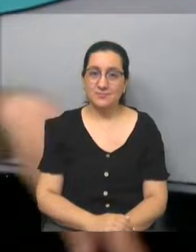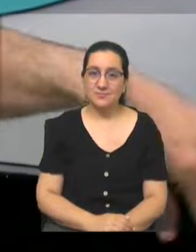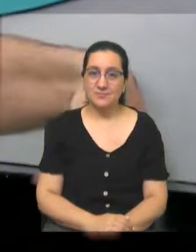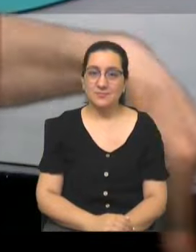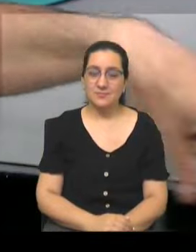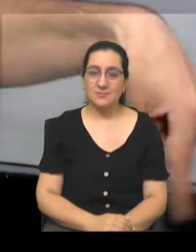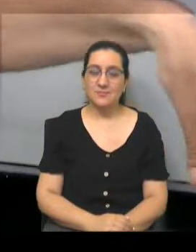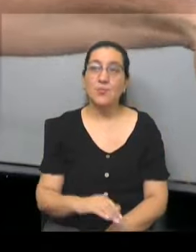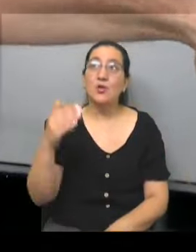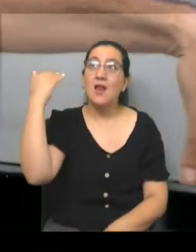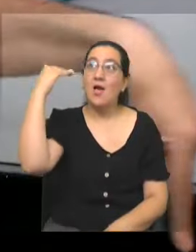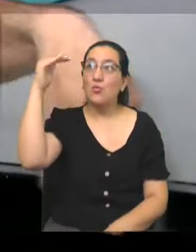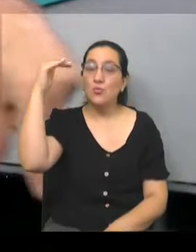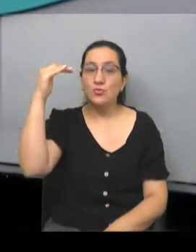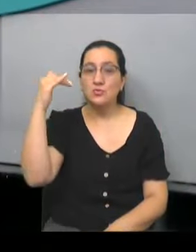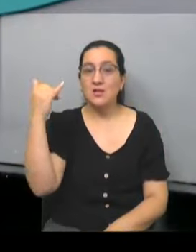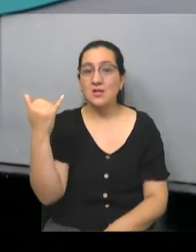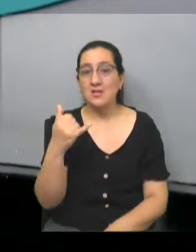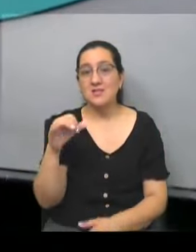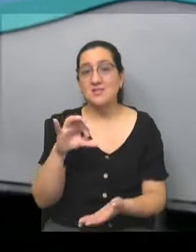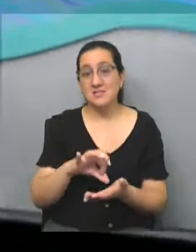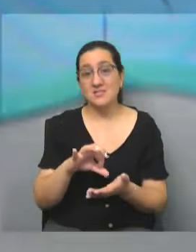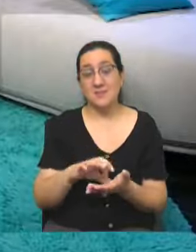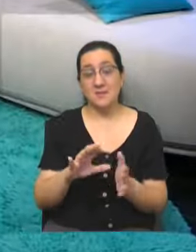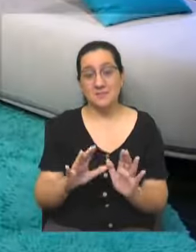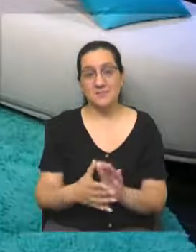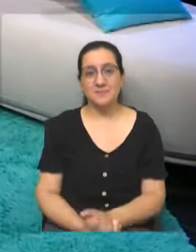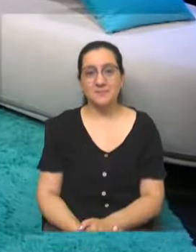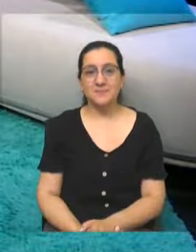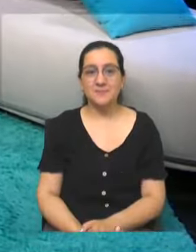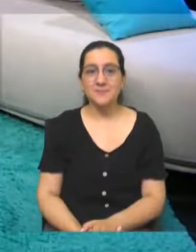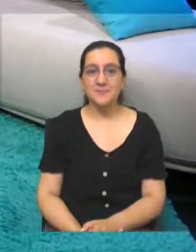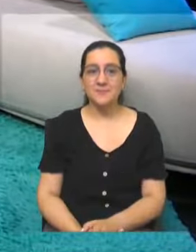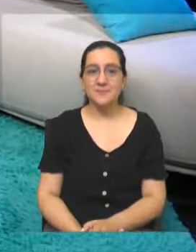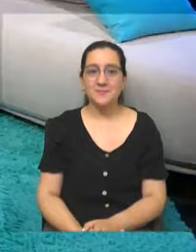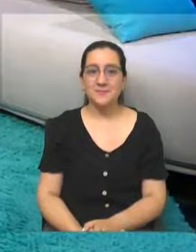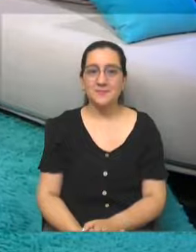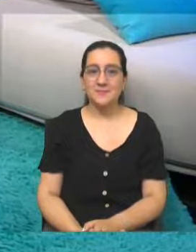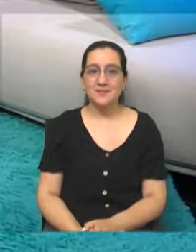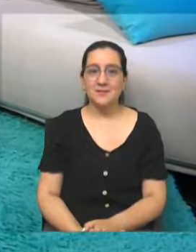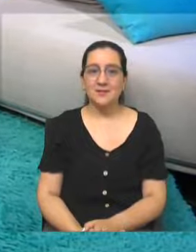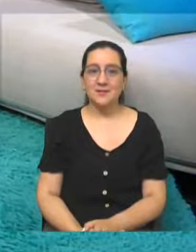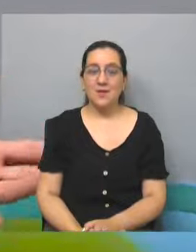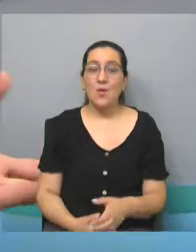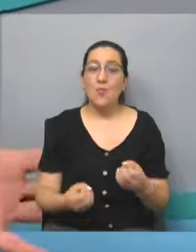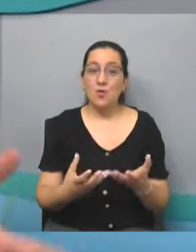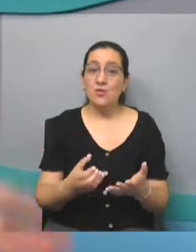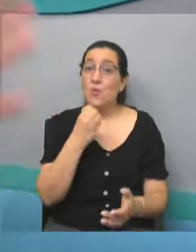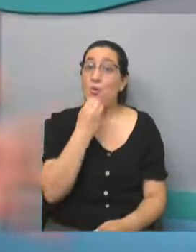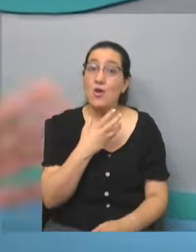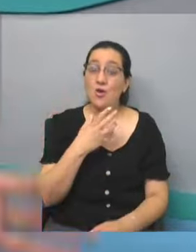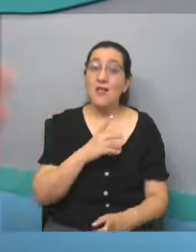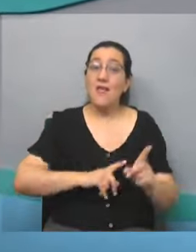adulto es el que hace este sistema y mecanismo. Volveremos. ¡Señores! Y está bueno que también de repente en la facultad